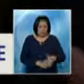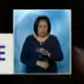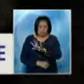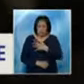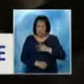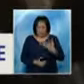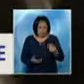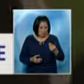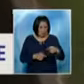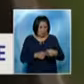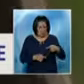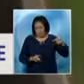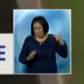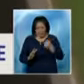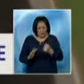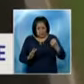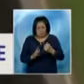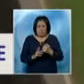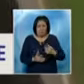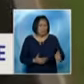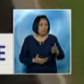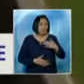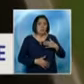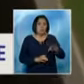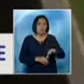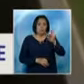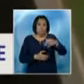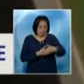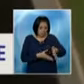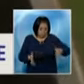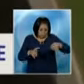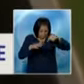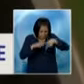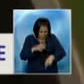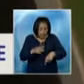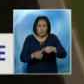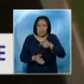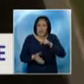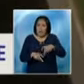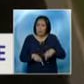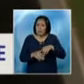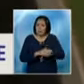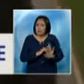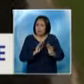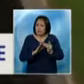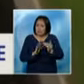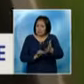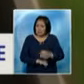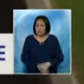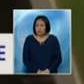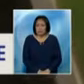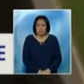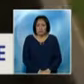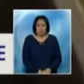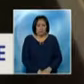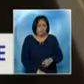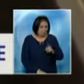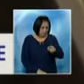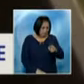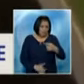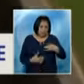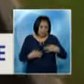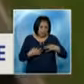cuchillazos. Sus cuerpos fueron hallados en este pozo de agua al interior de su vivienda. Está su ropita